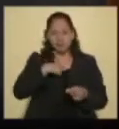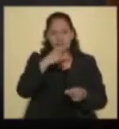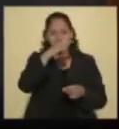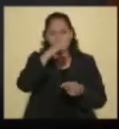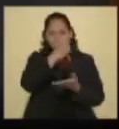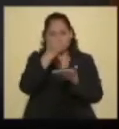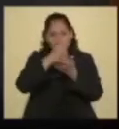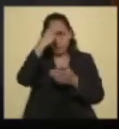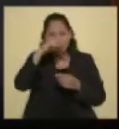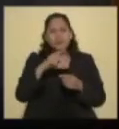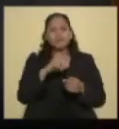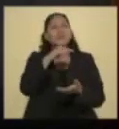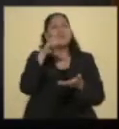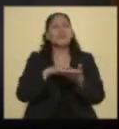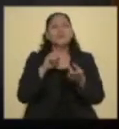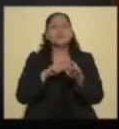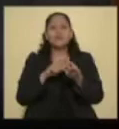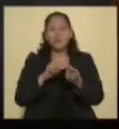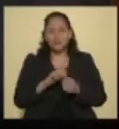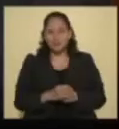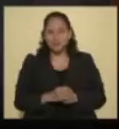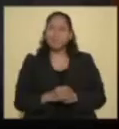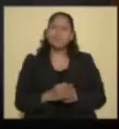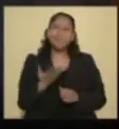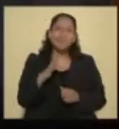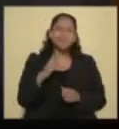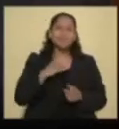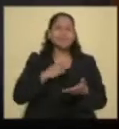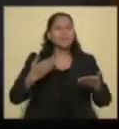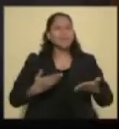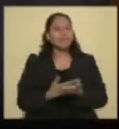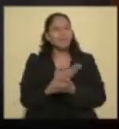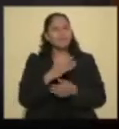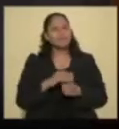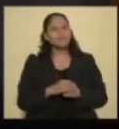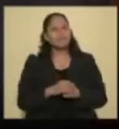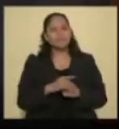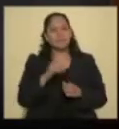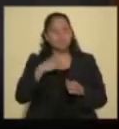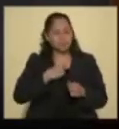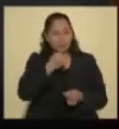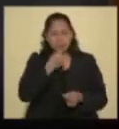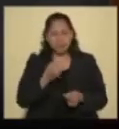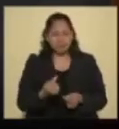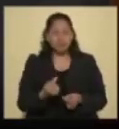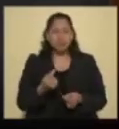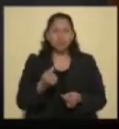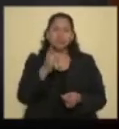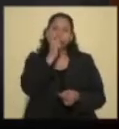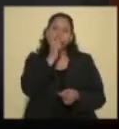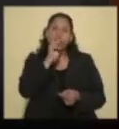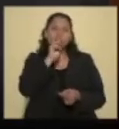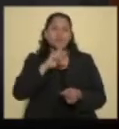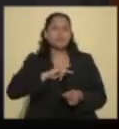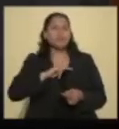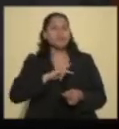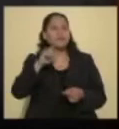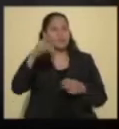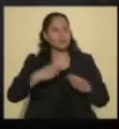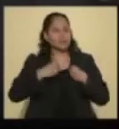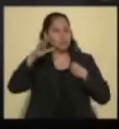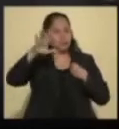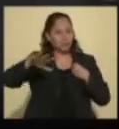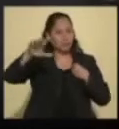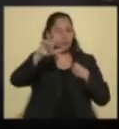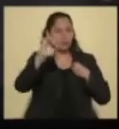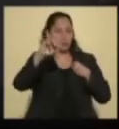México. ¿Por dónde? Bueno, yo nací de pequeñito. Mis padres vivían en Las